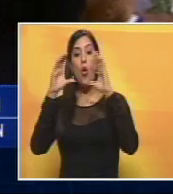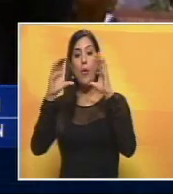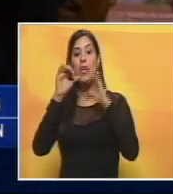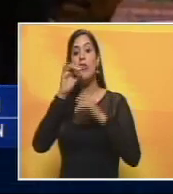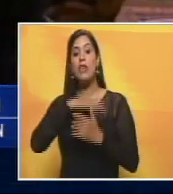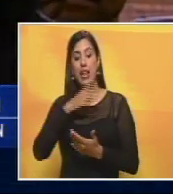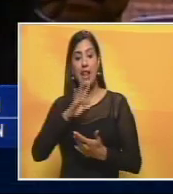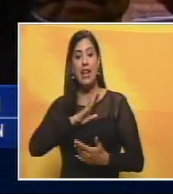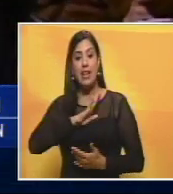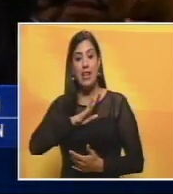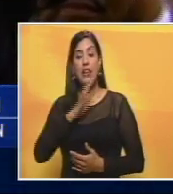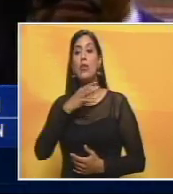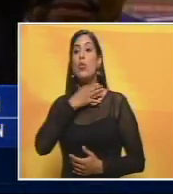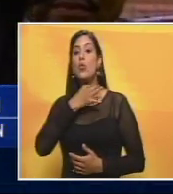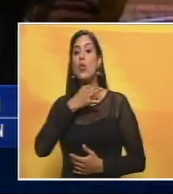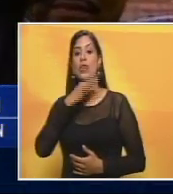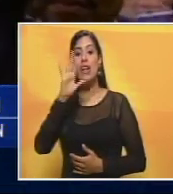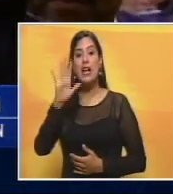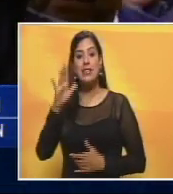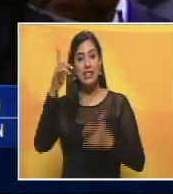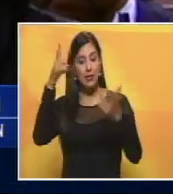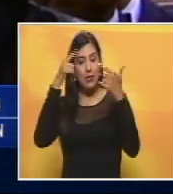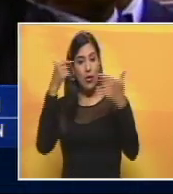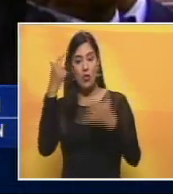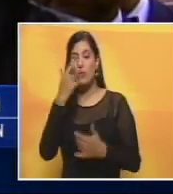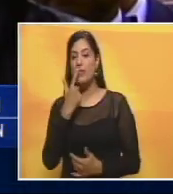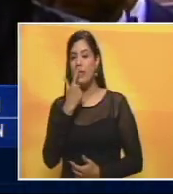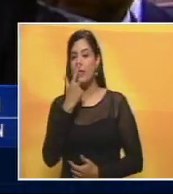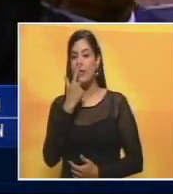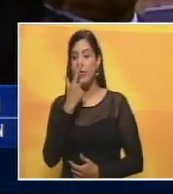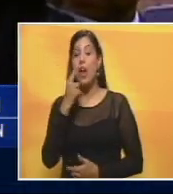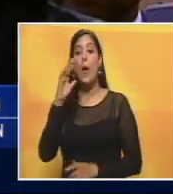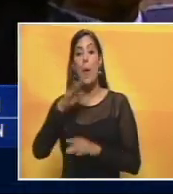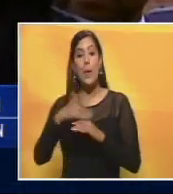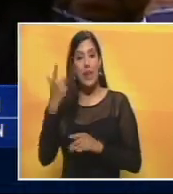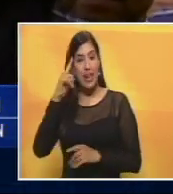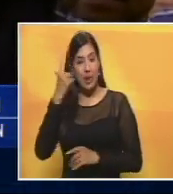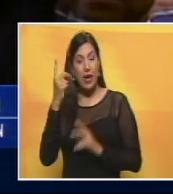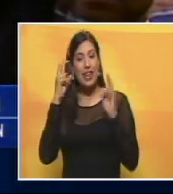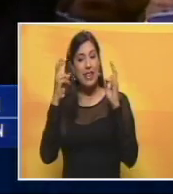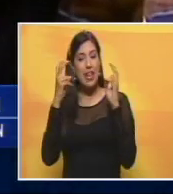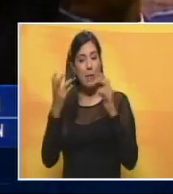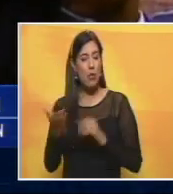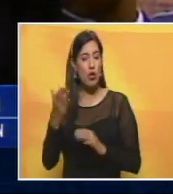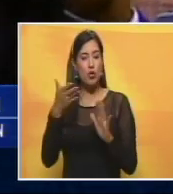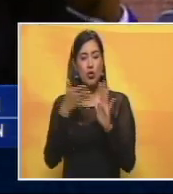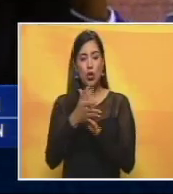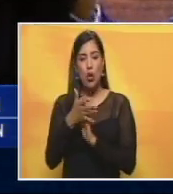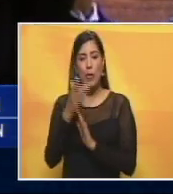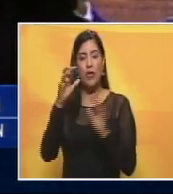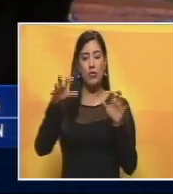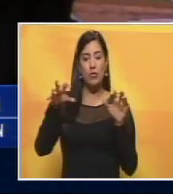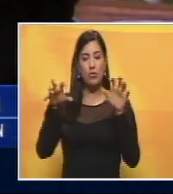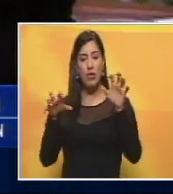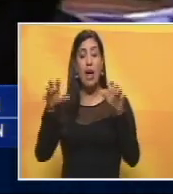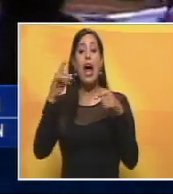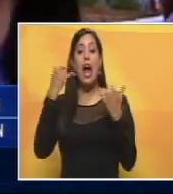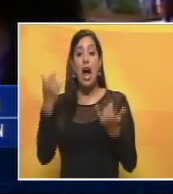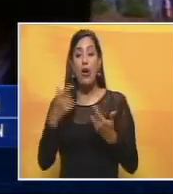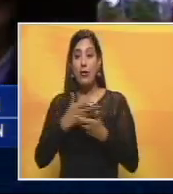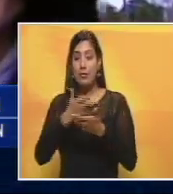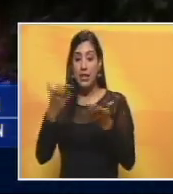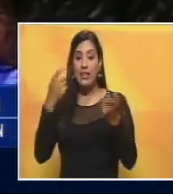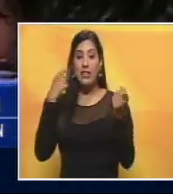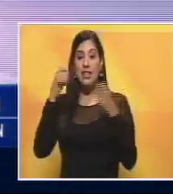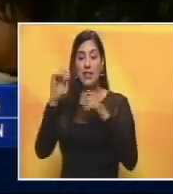Scream mostrará el gusto por el rey del pop del día de Halloween y recordará temas emblemáticos como Thriller. El álbum estará disponible